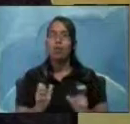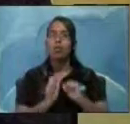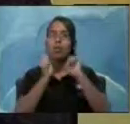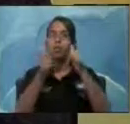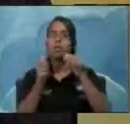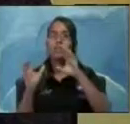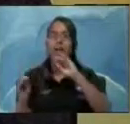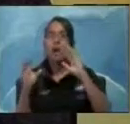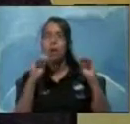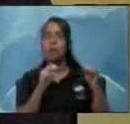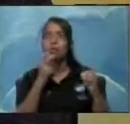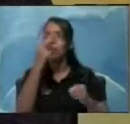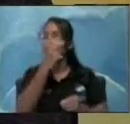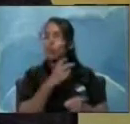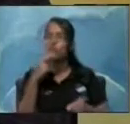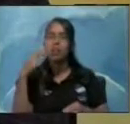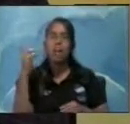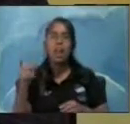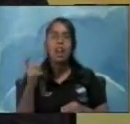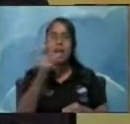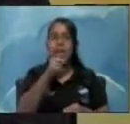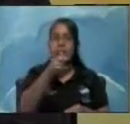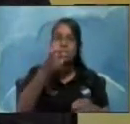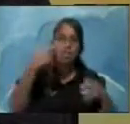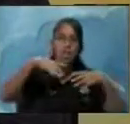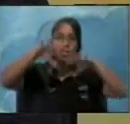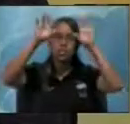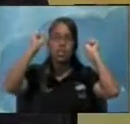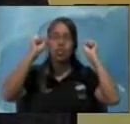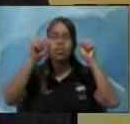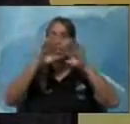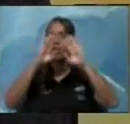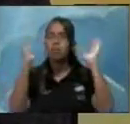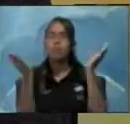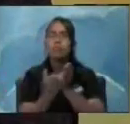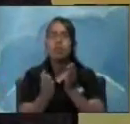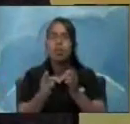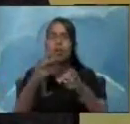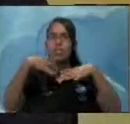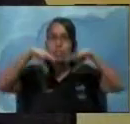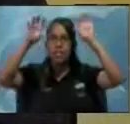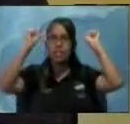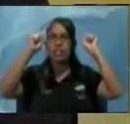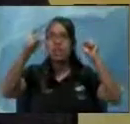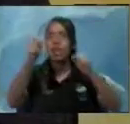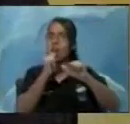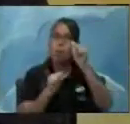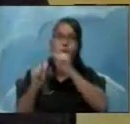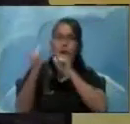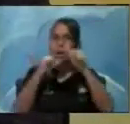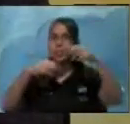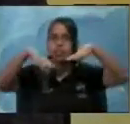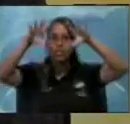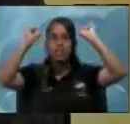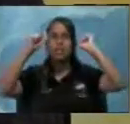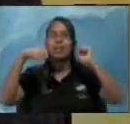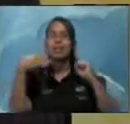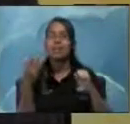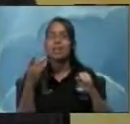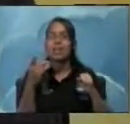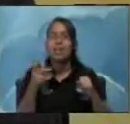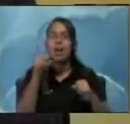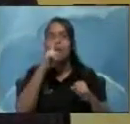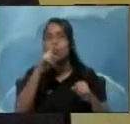hablar en un idioma que la gente entiende que el mundano entiende que el borracho entiende que la